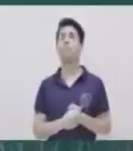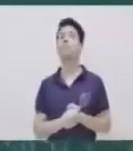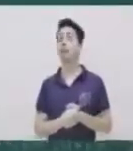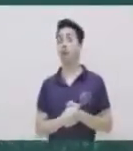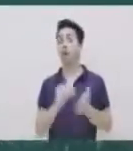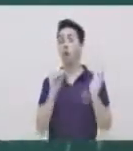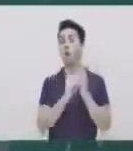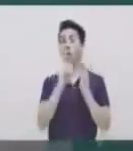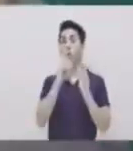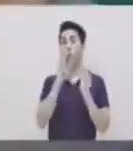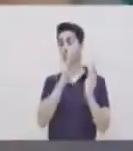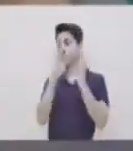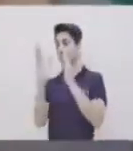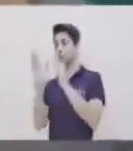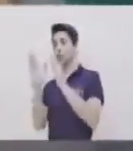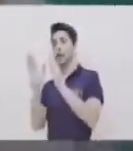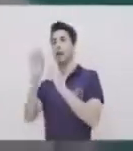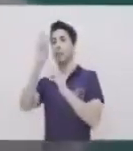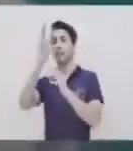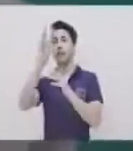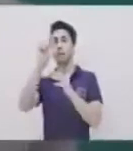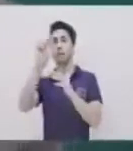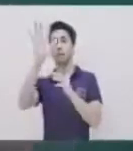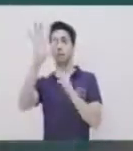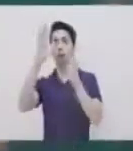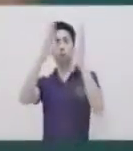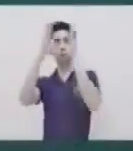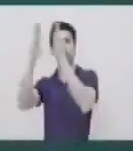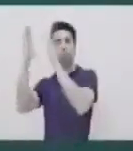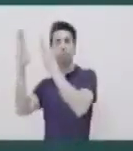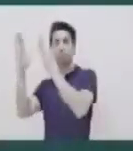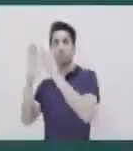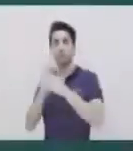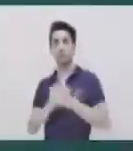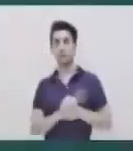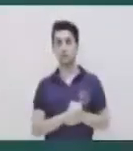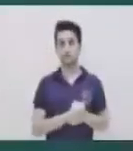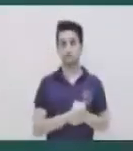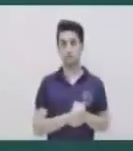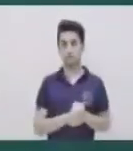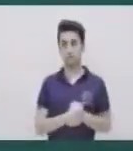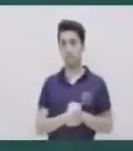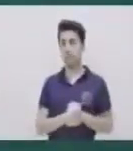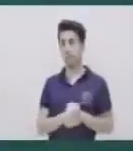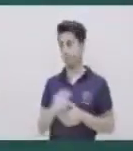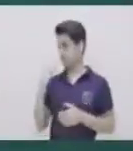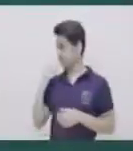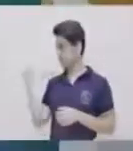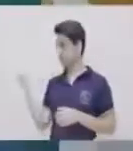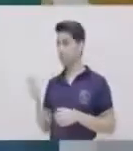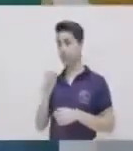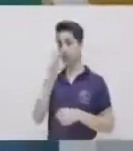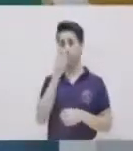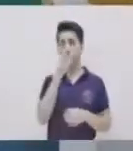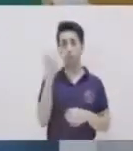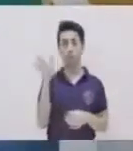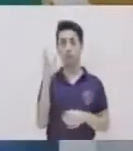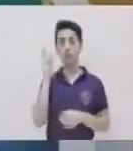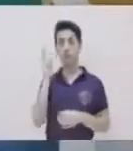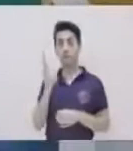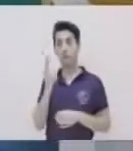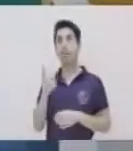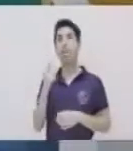Entonces el cuartil 1 está en la posición 3.5. Siempre que el número que calculé acá me quede decimal,